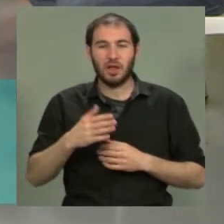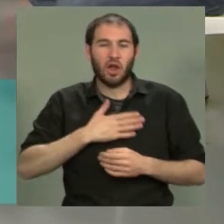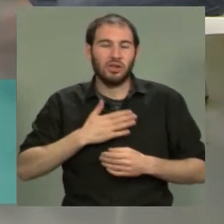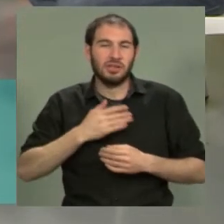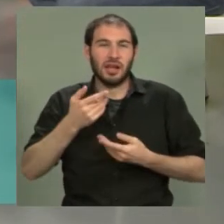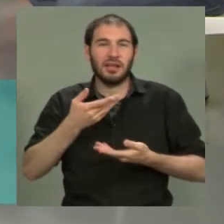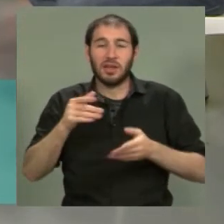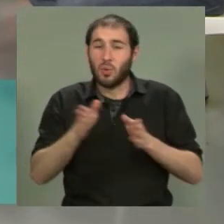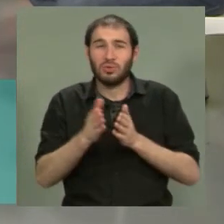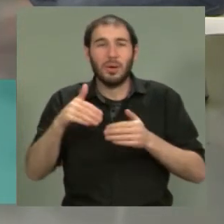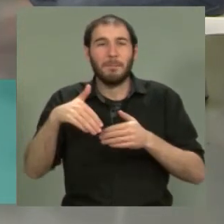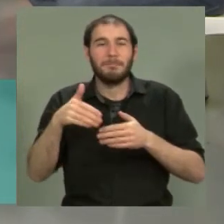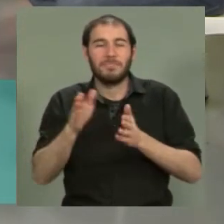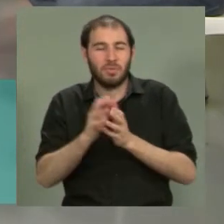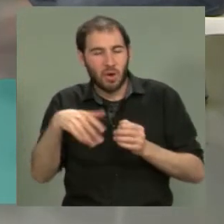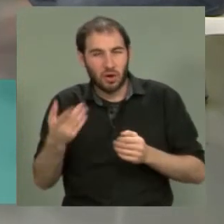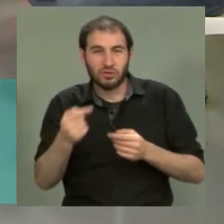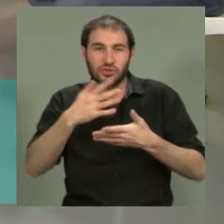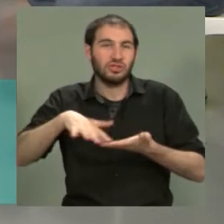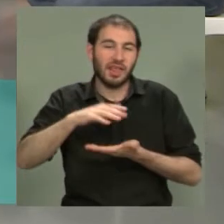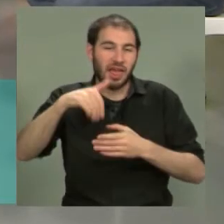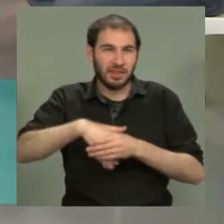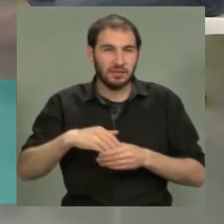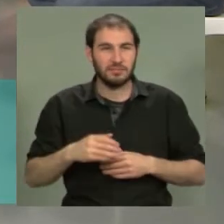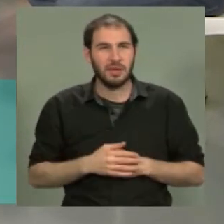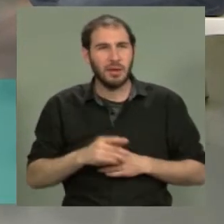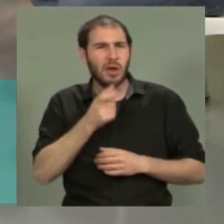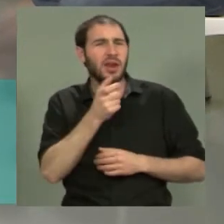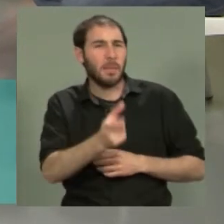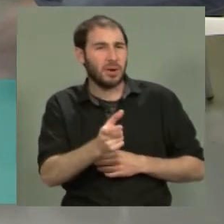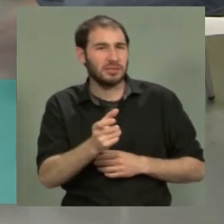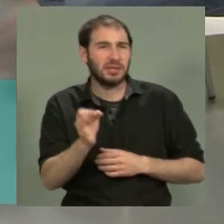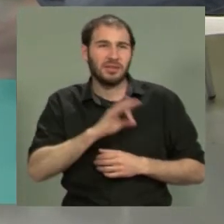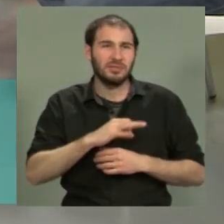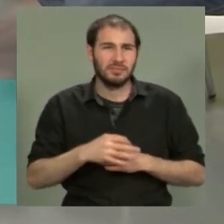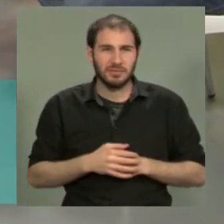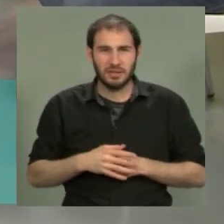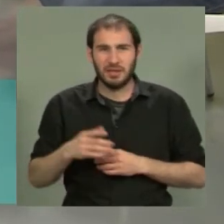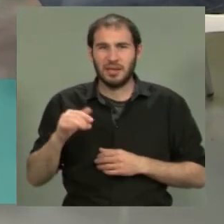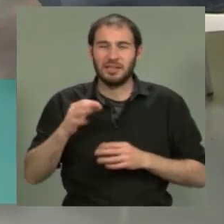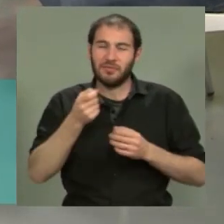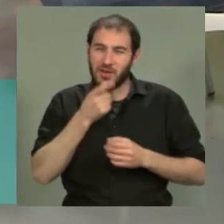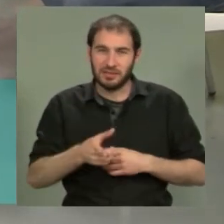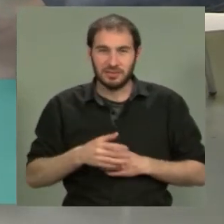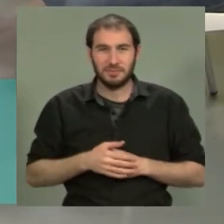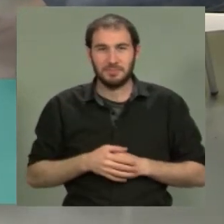como parte del materialismo que está en esta sociedad. Bien, ¿querés contestar? Si no... Sí, es muy simple,